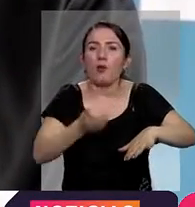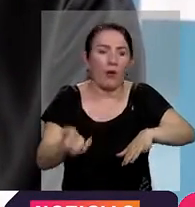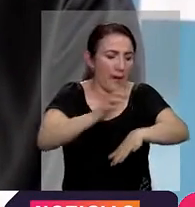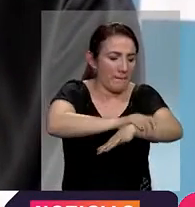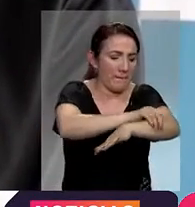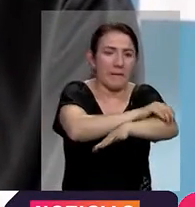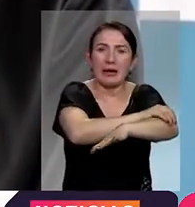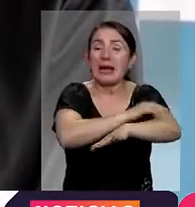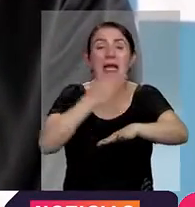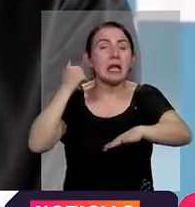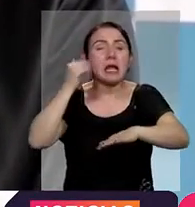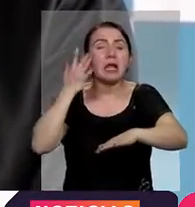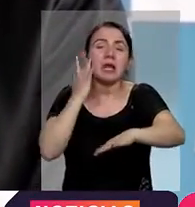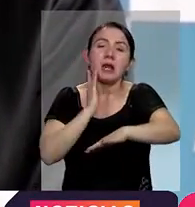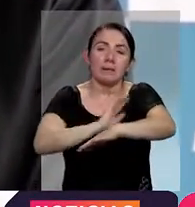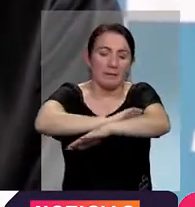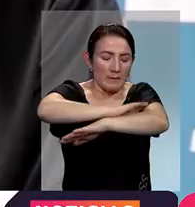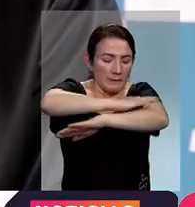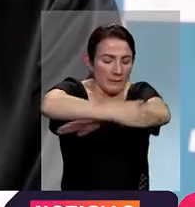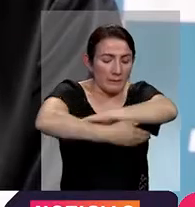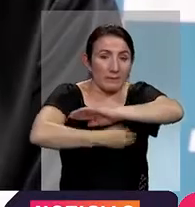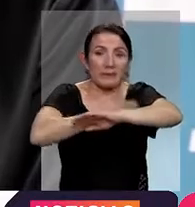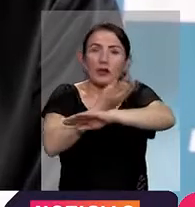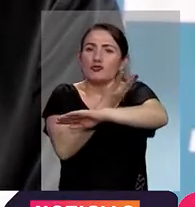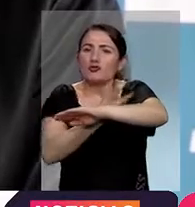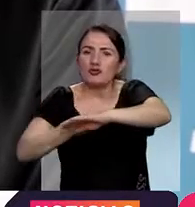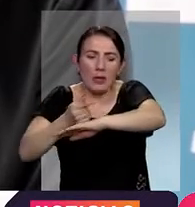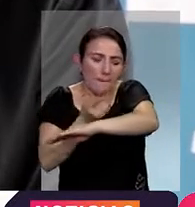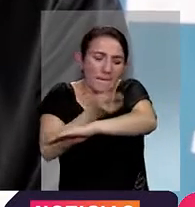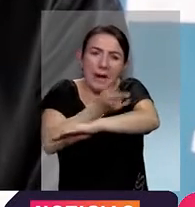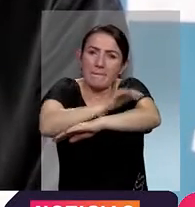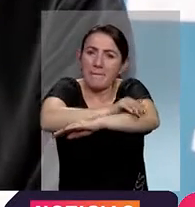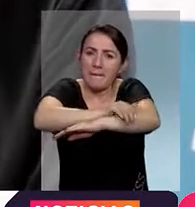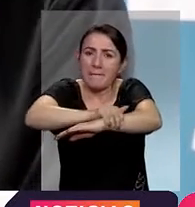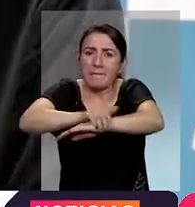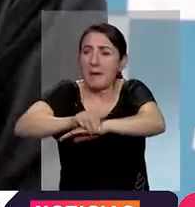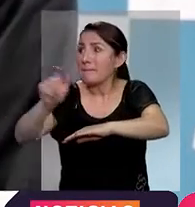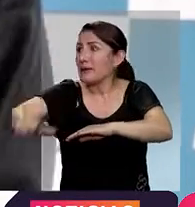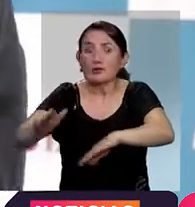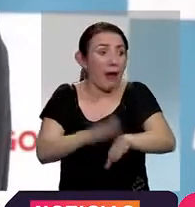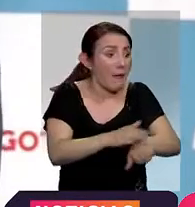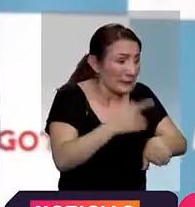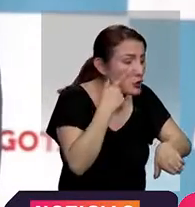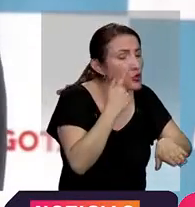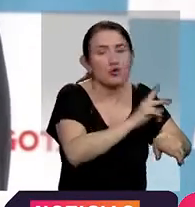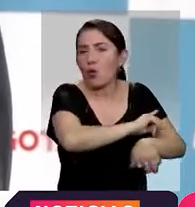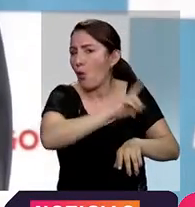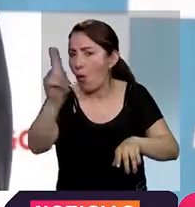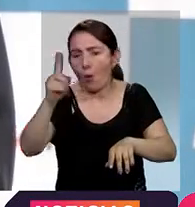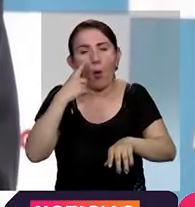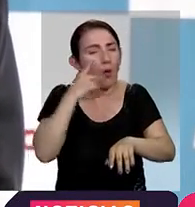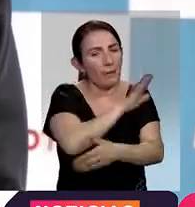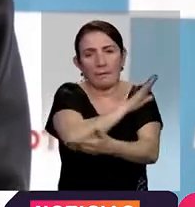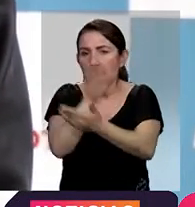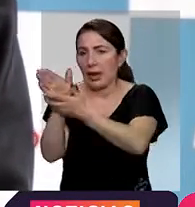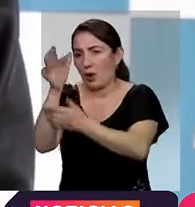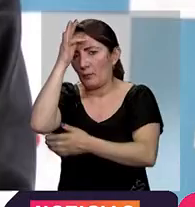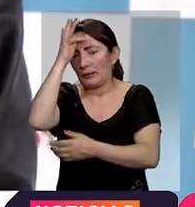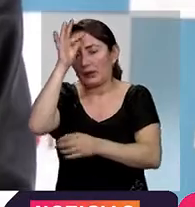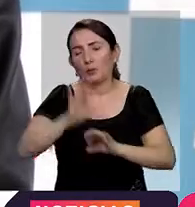un paño limpio, porque cualquier sustancia que le recomiende cualquier persona es un motivo de